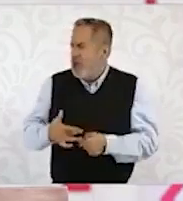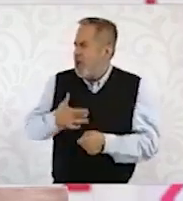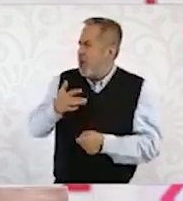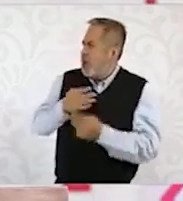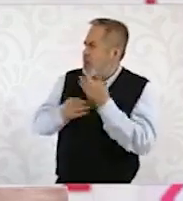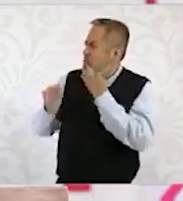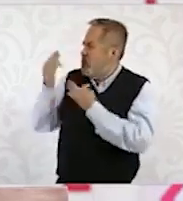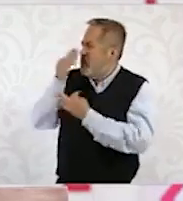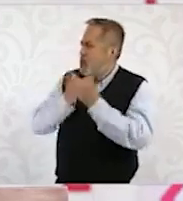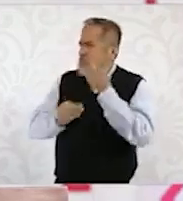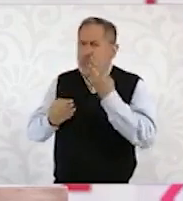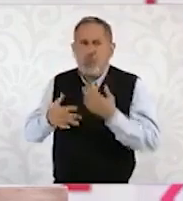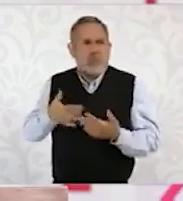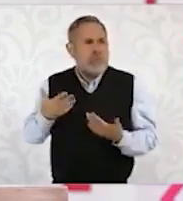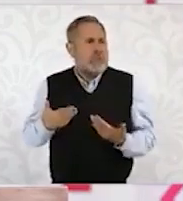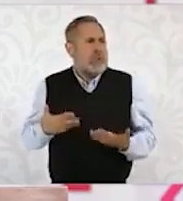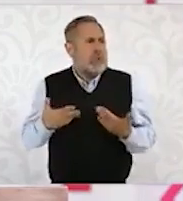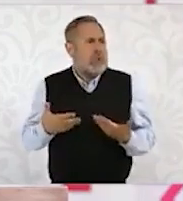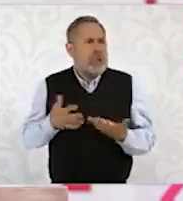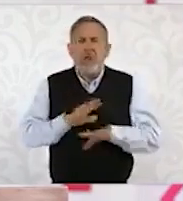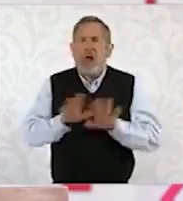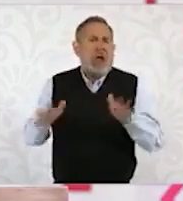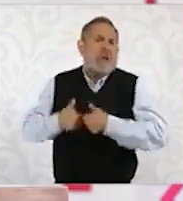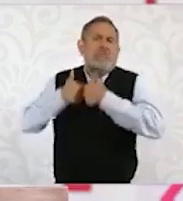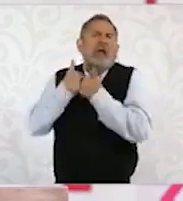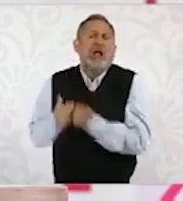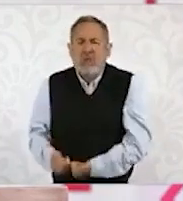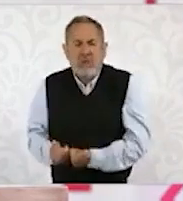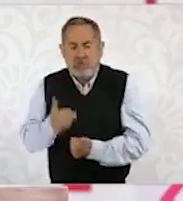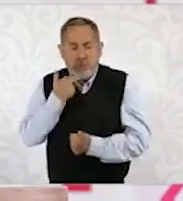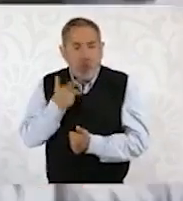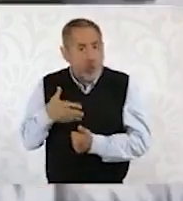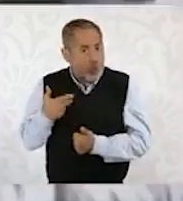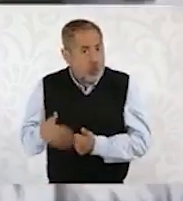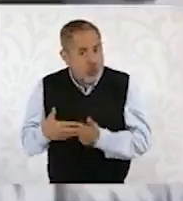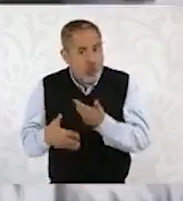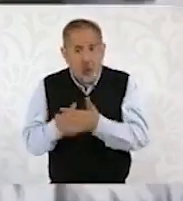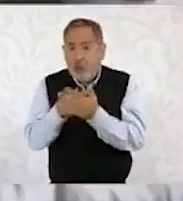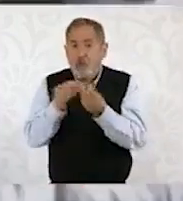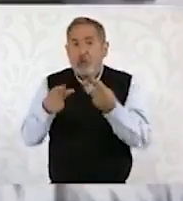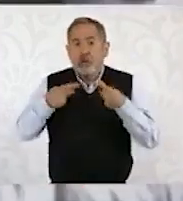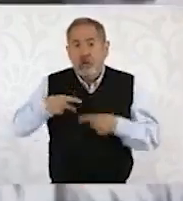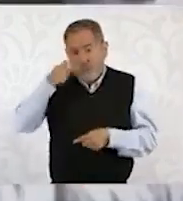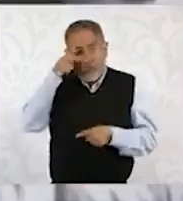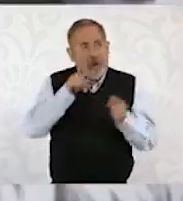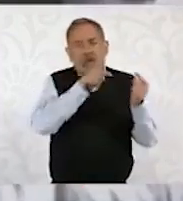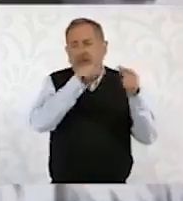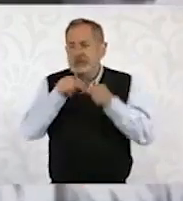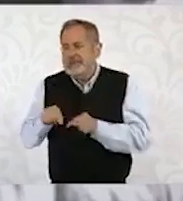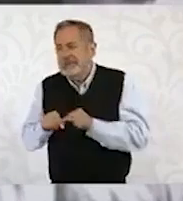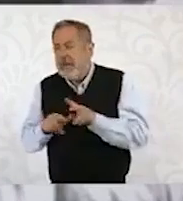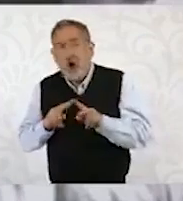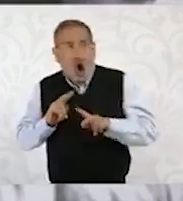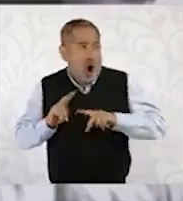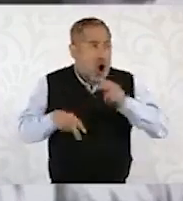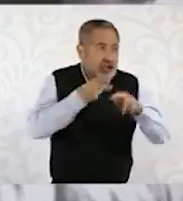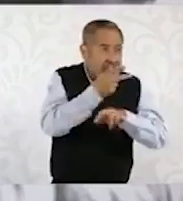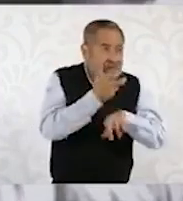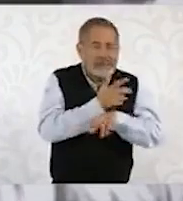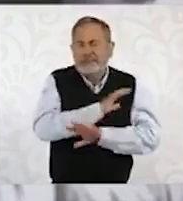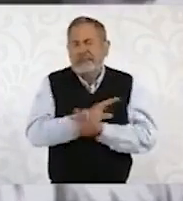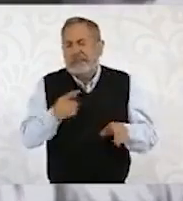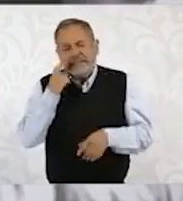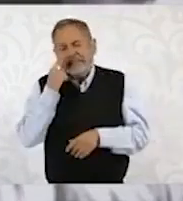que generen intenciones, y sobre todo los enlaces que hoy se han dado ha permitido que muchos mexicanos ya no decidan regresar. Y eso es un tema